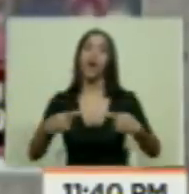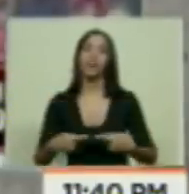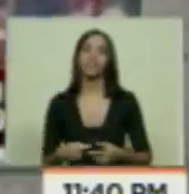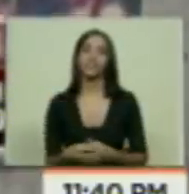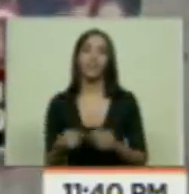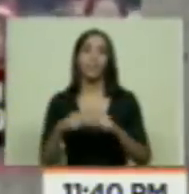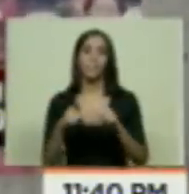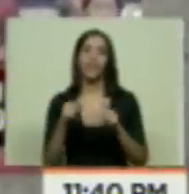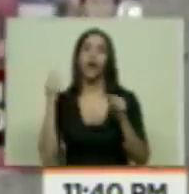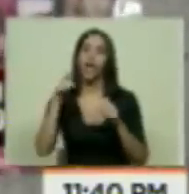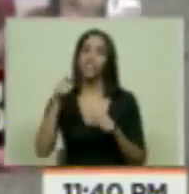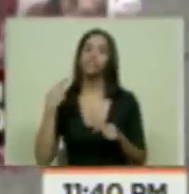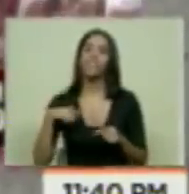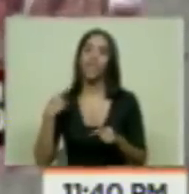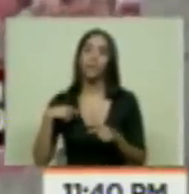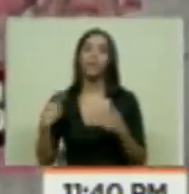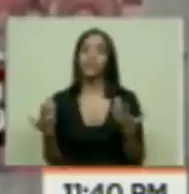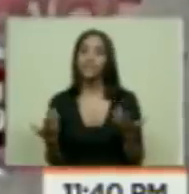eso tenemos que